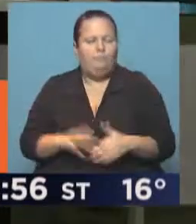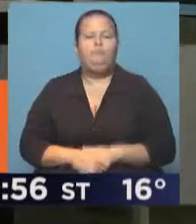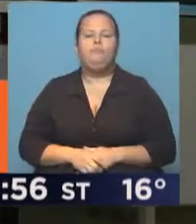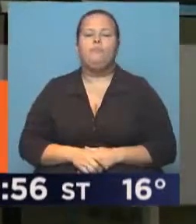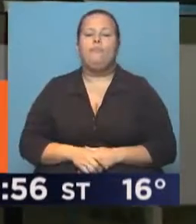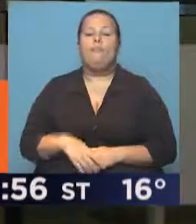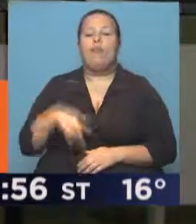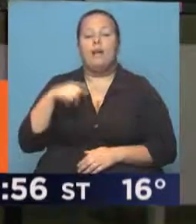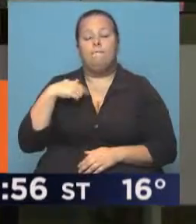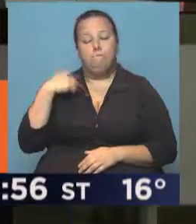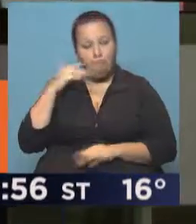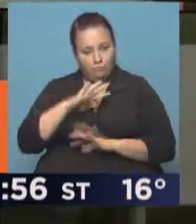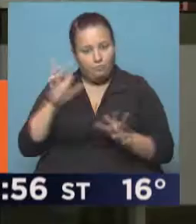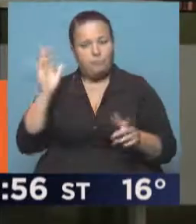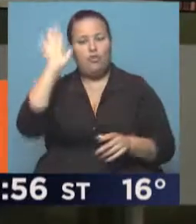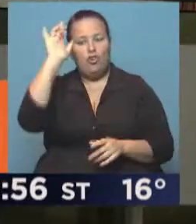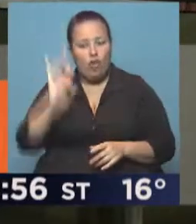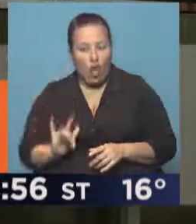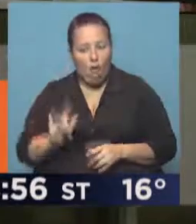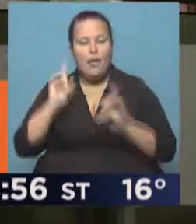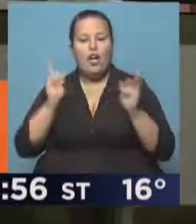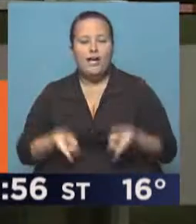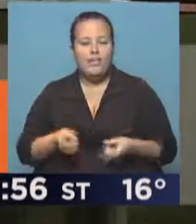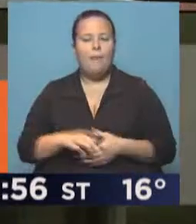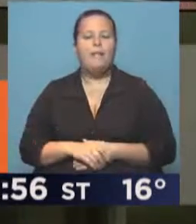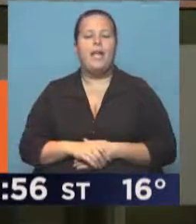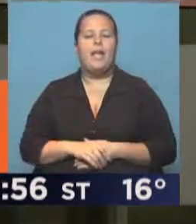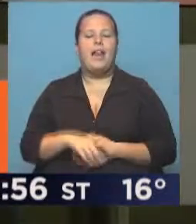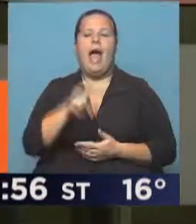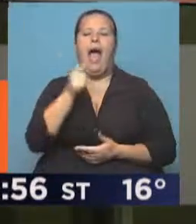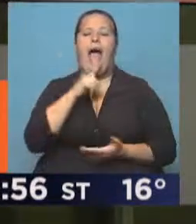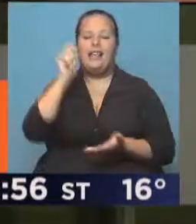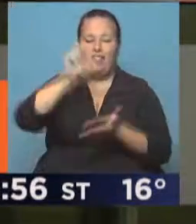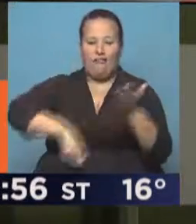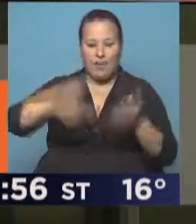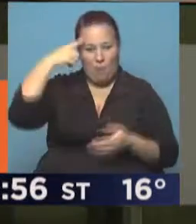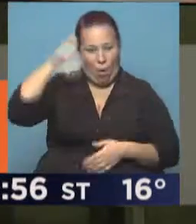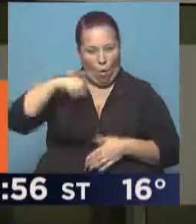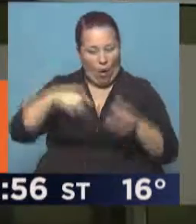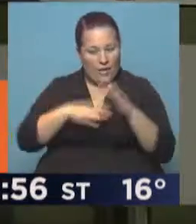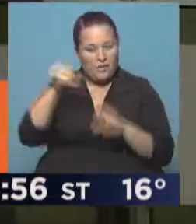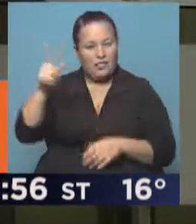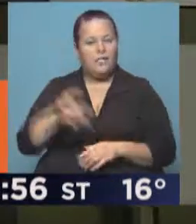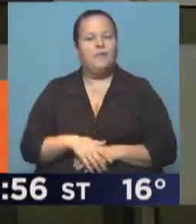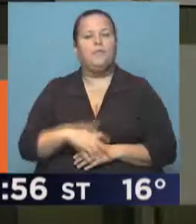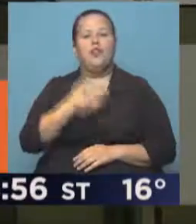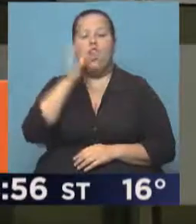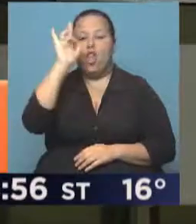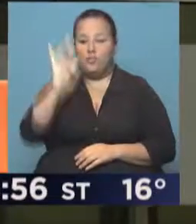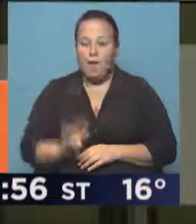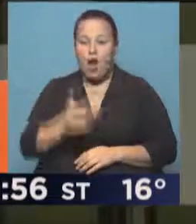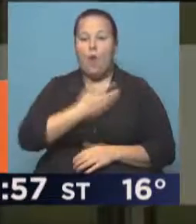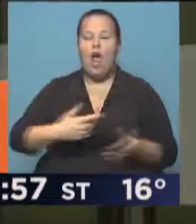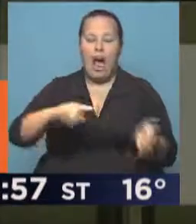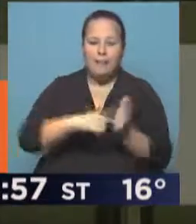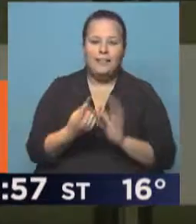lo tenemos los miércoles acuerdo también al acta que se firmó en tribunales los miércoles con el gobierno de la